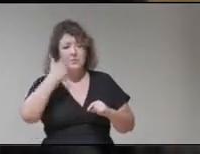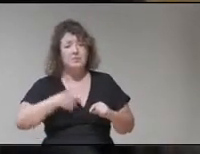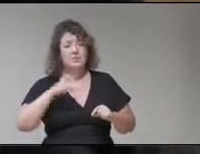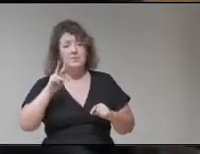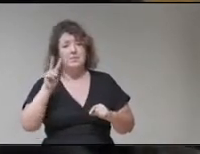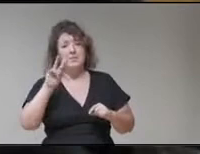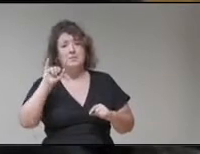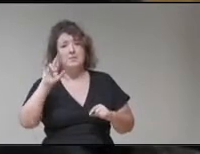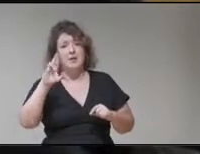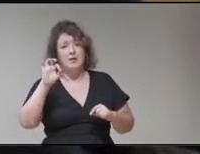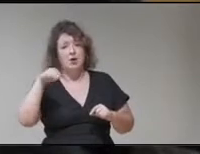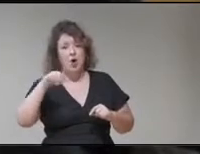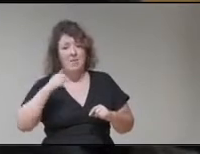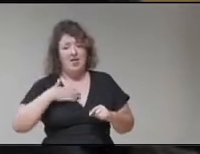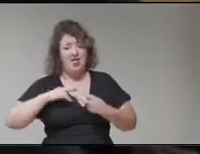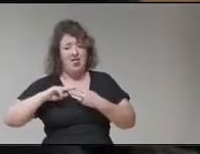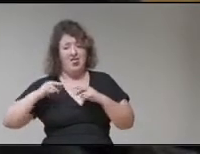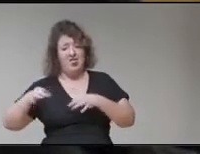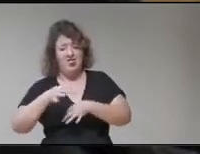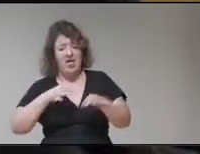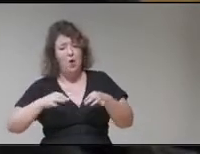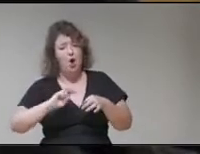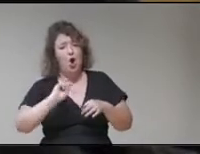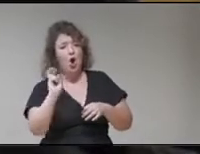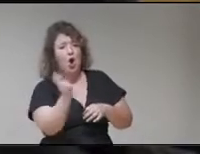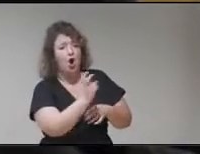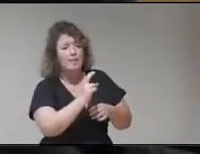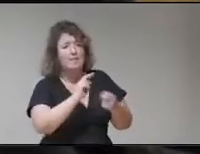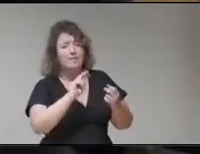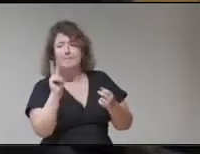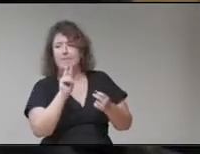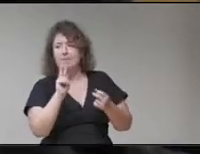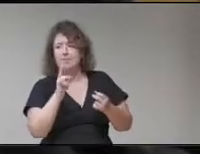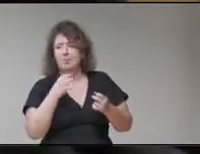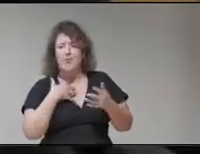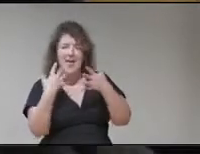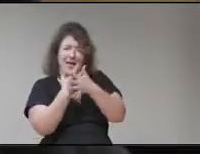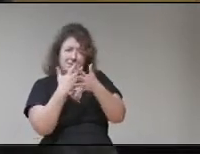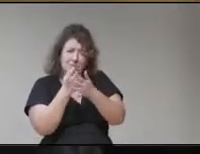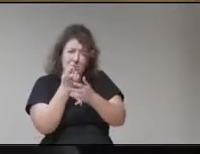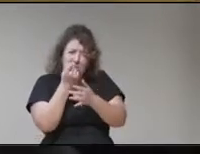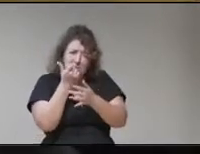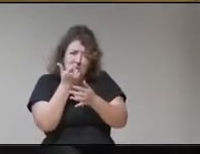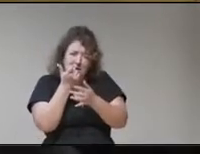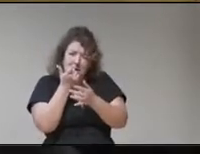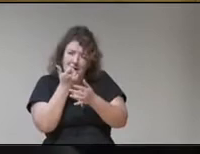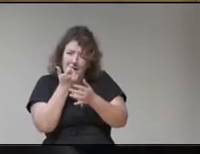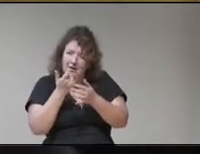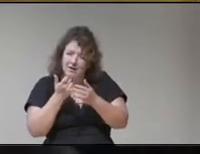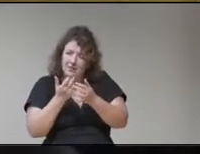células y el viroma que tenemos en el resto de los microorganismos. Sí. ¿Podría hacer alguna